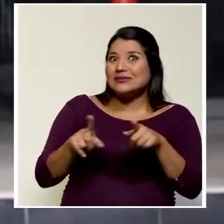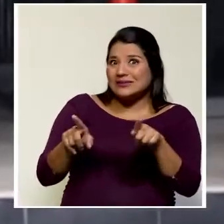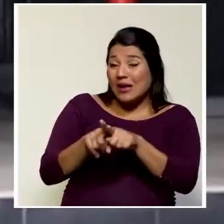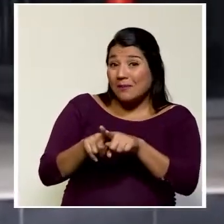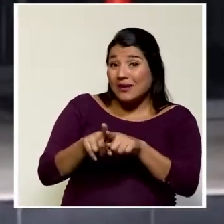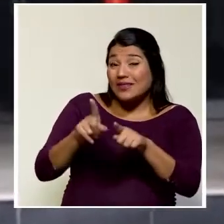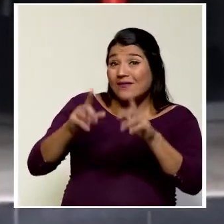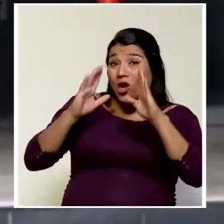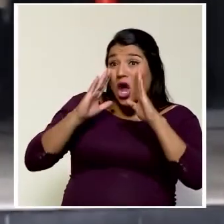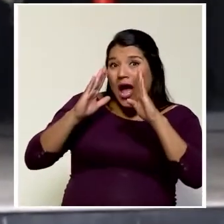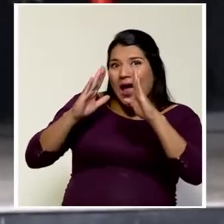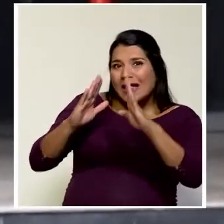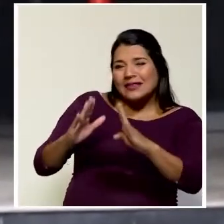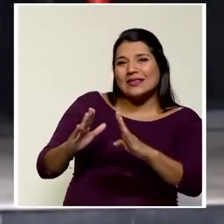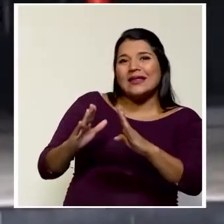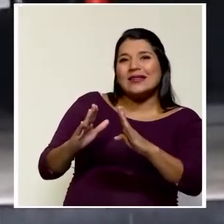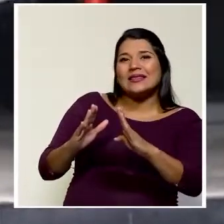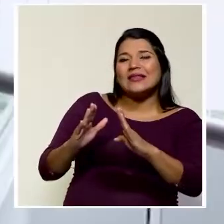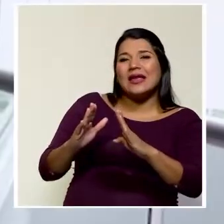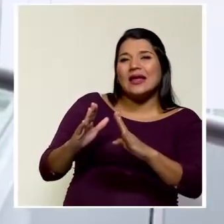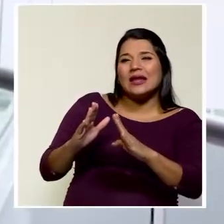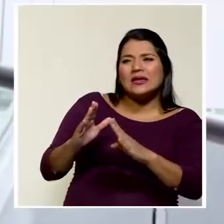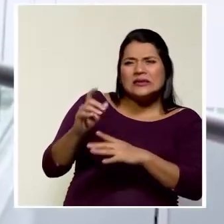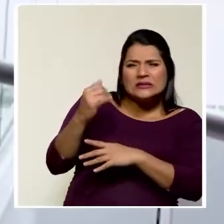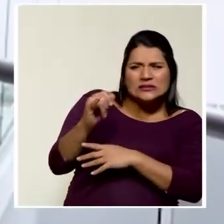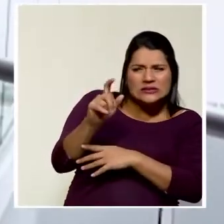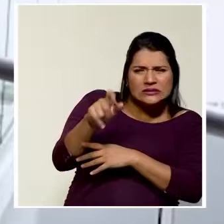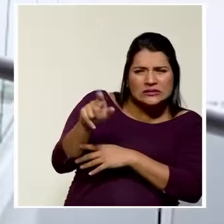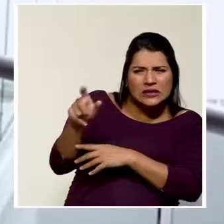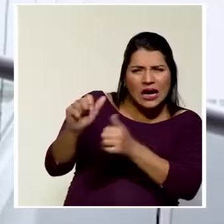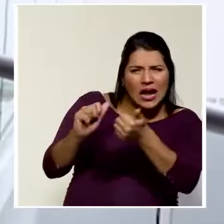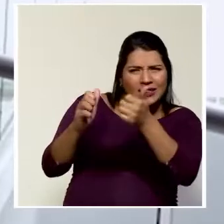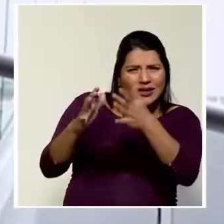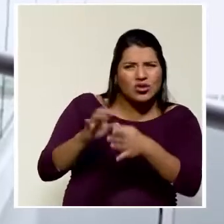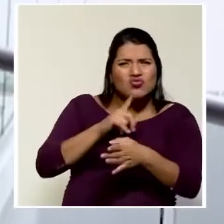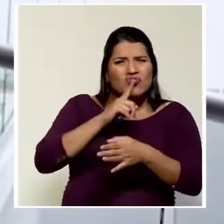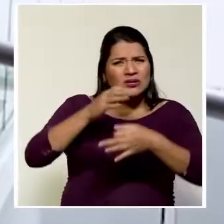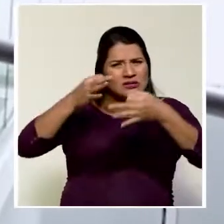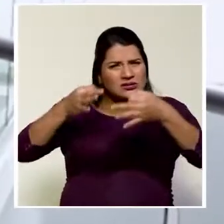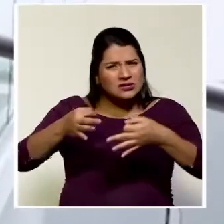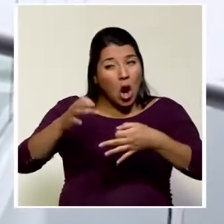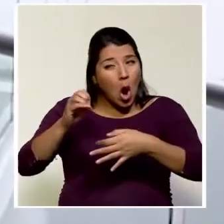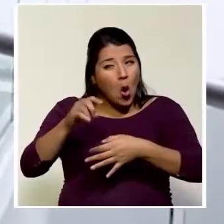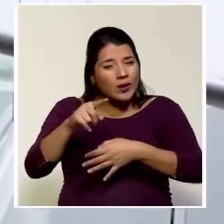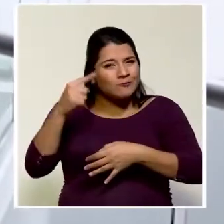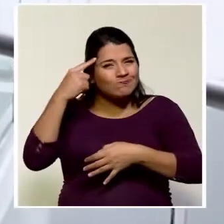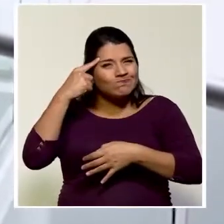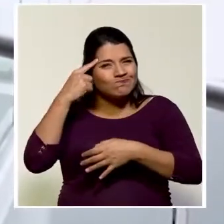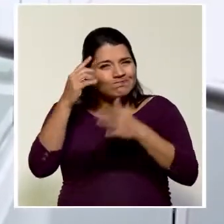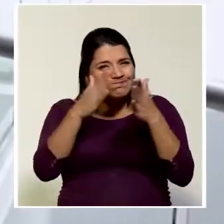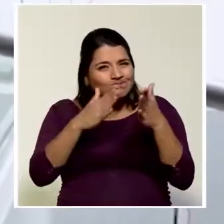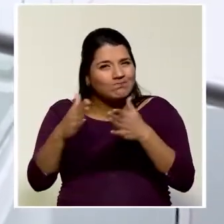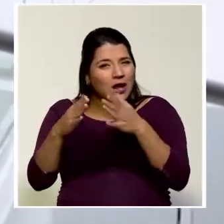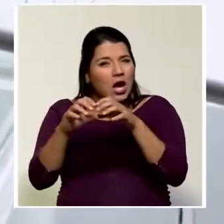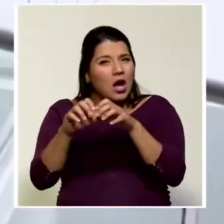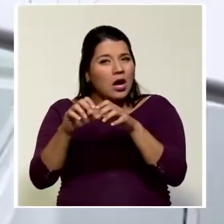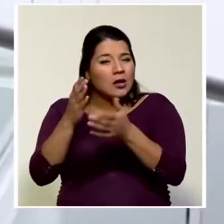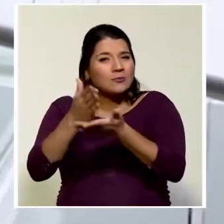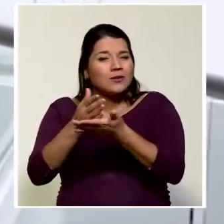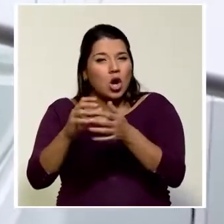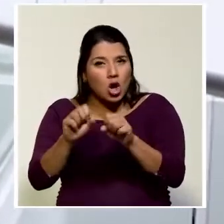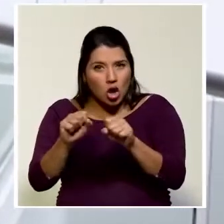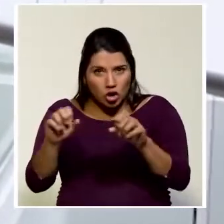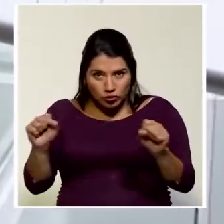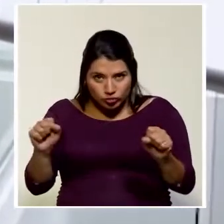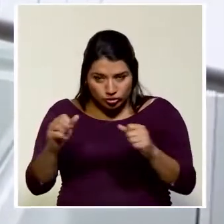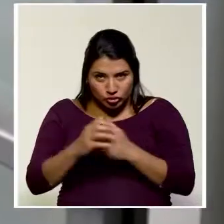tener la integridad de los candidatos o sus planes contra la corrupción. ¿Cuánto pesa a la hora del